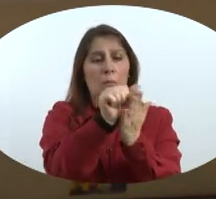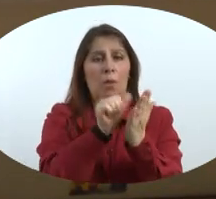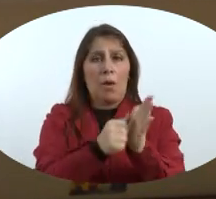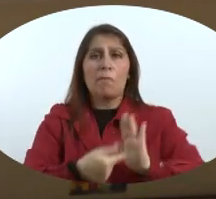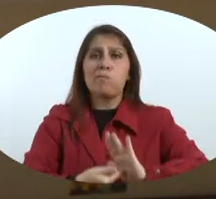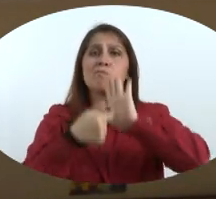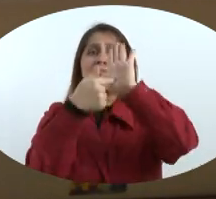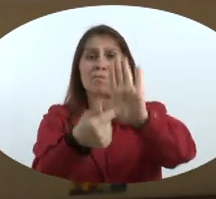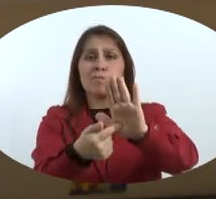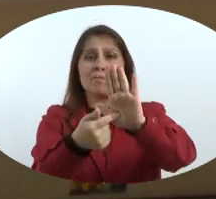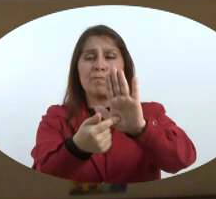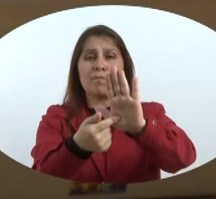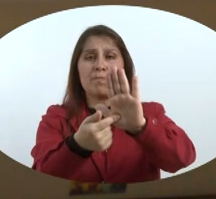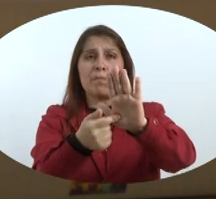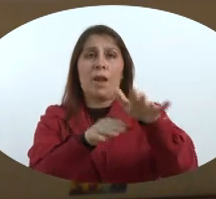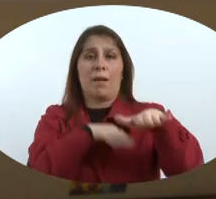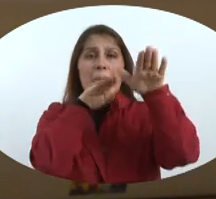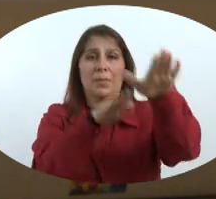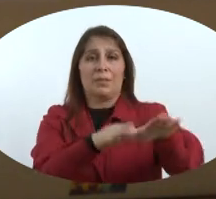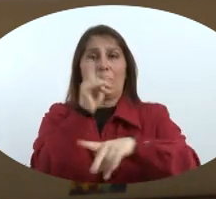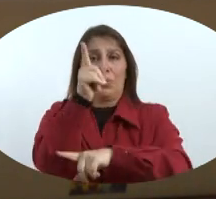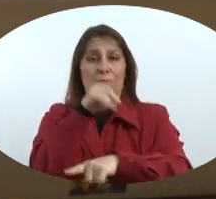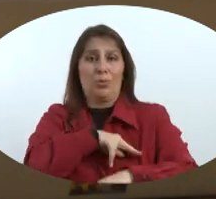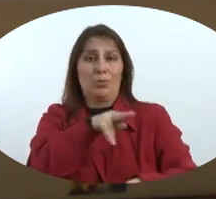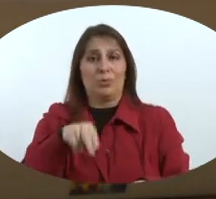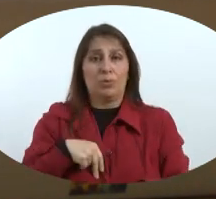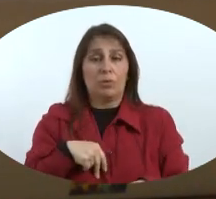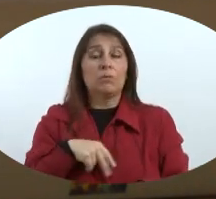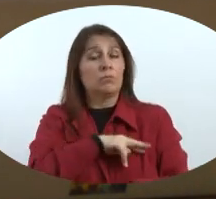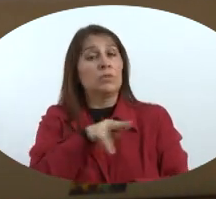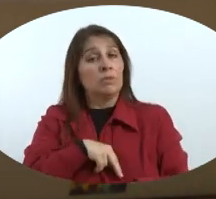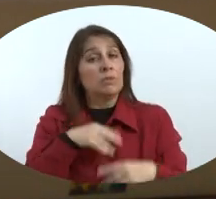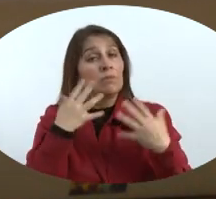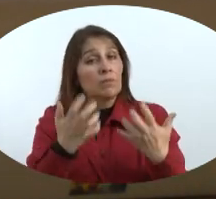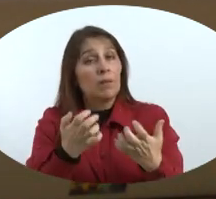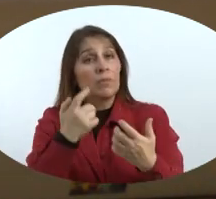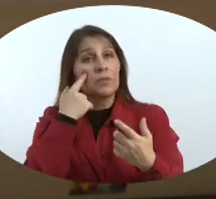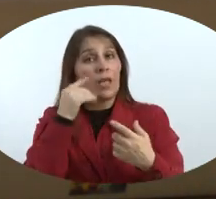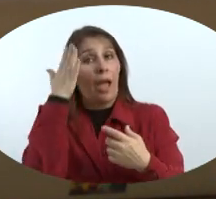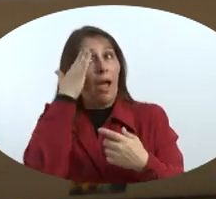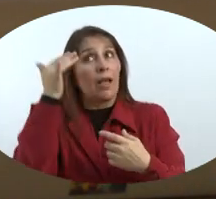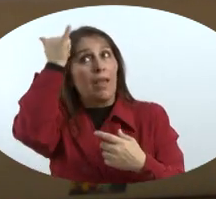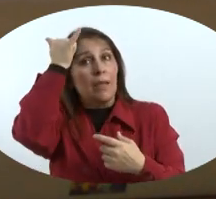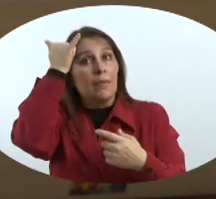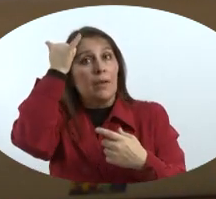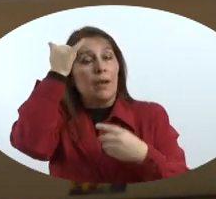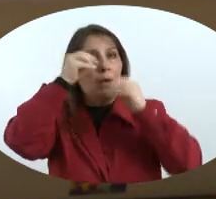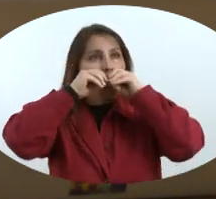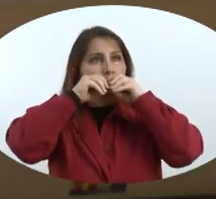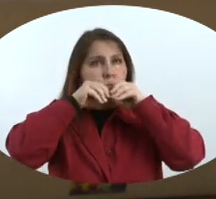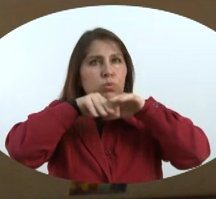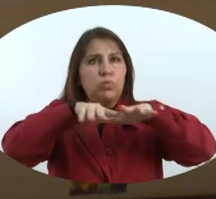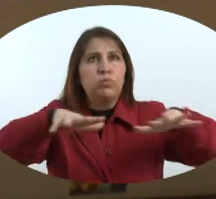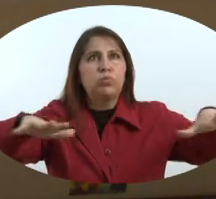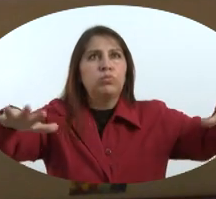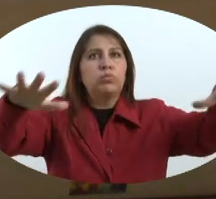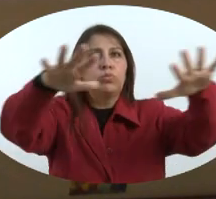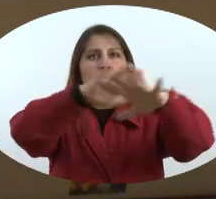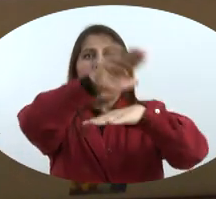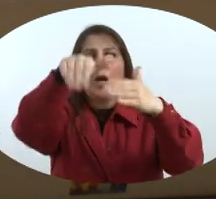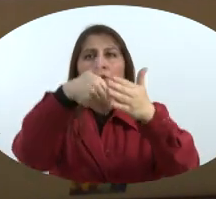programa político de nuestra representación nosotros le apostamos efectivamente por poder llevar la academia a los diferentes